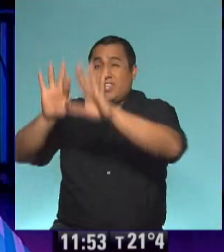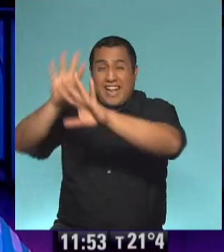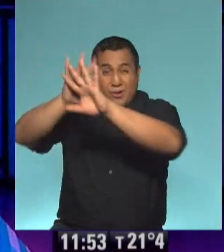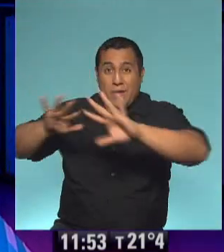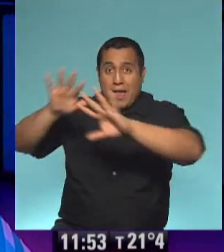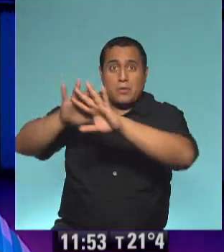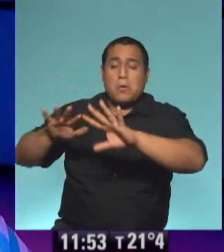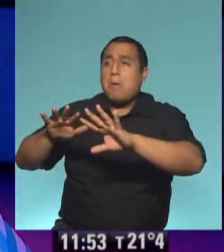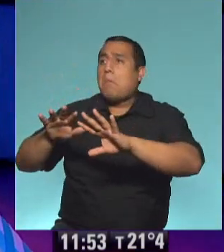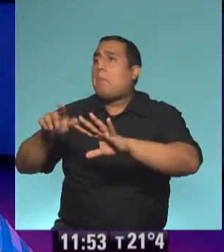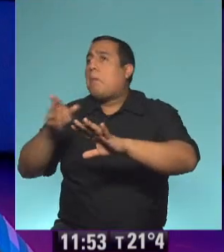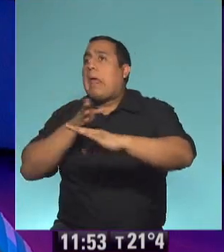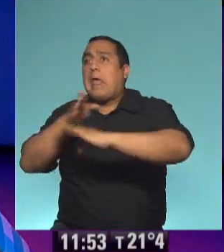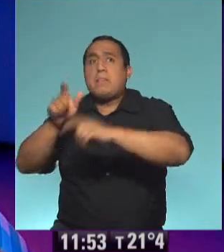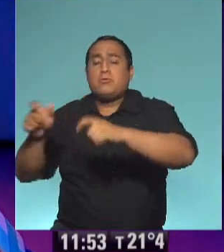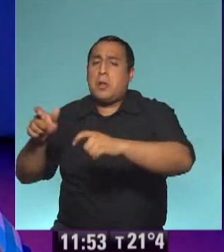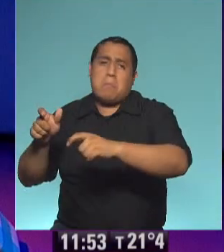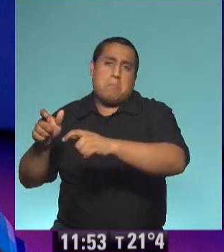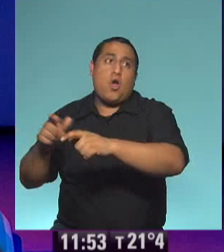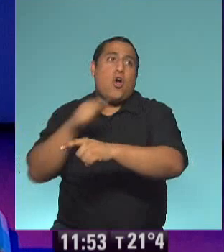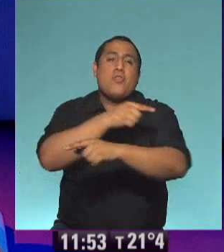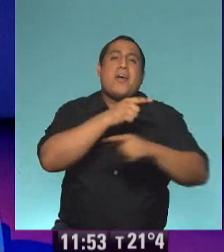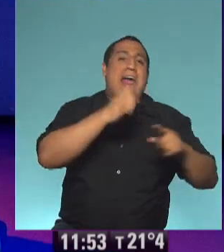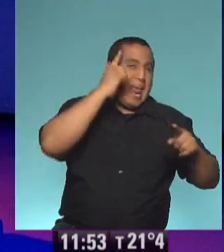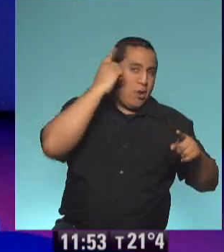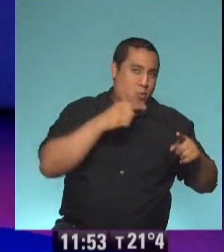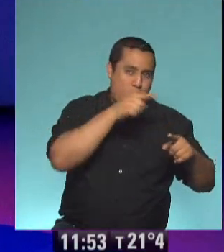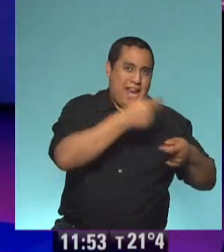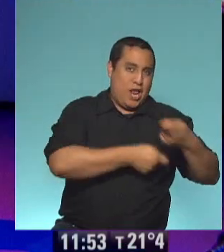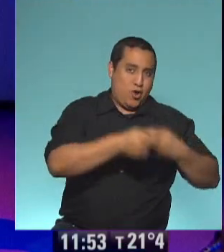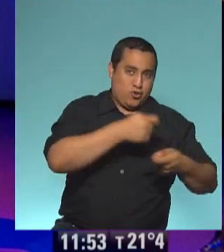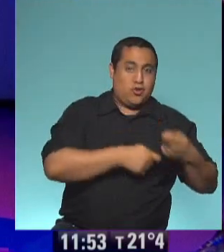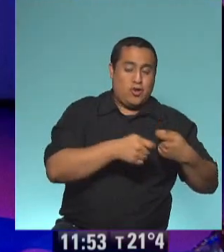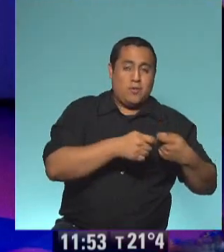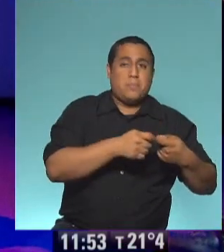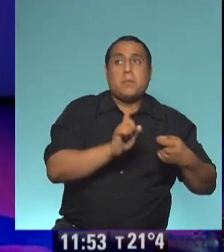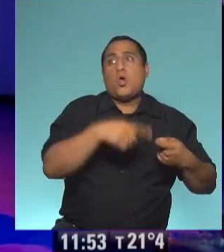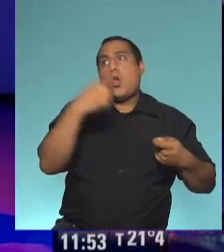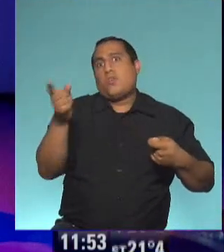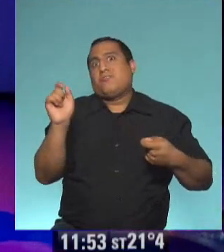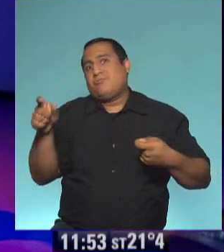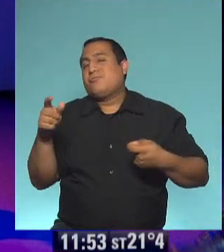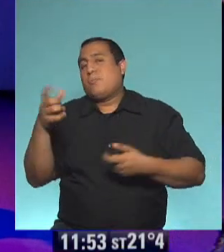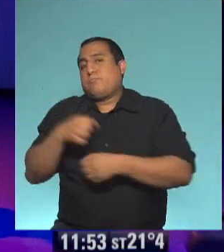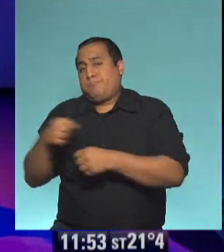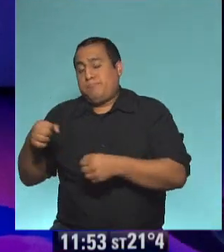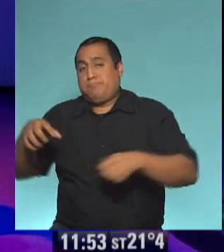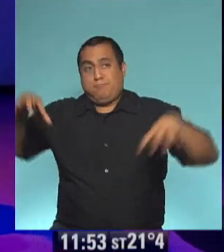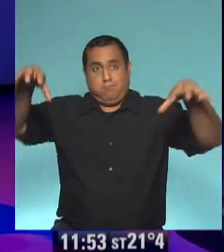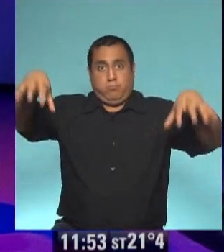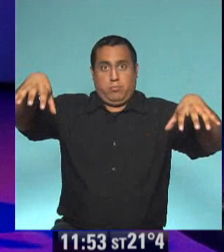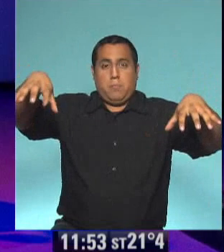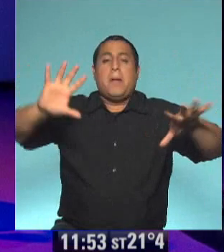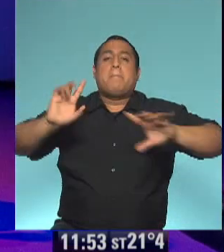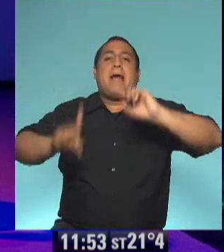Recordemos que a la gran flauta era la panadería del Rulo y la rosca encantada era la panadería de la Gorda. Pero al día